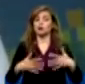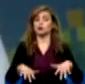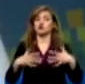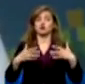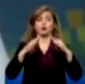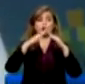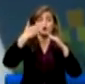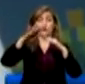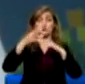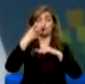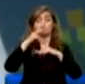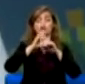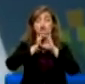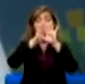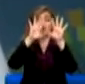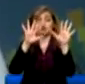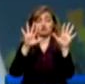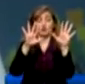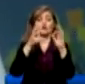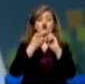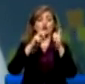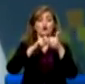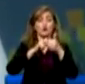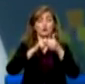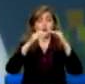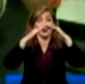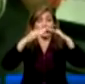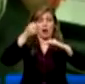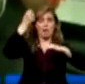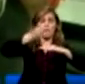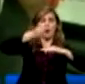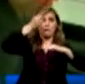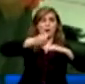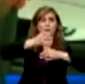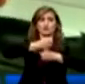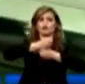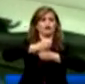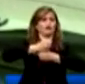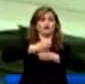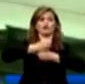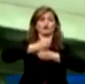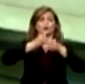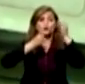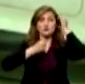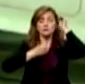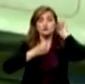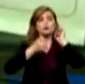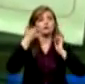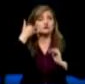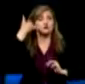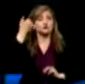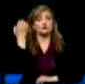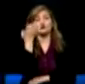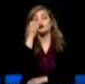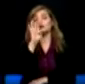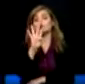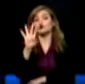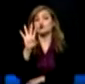de cubiertas, especialmente por problemas de anclaje. En total se receptaron 44 llamados de